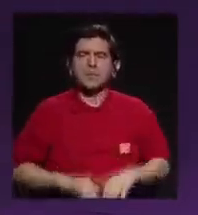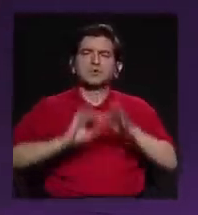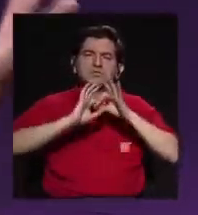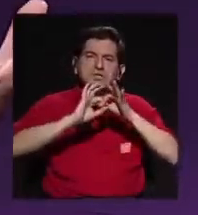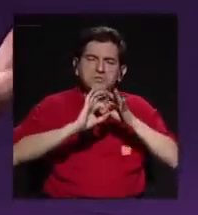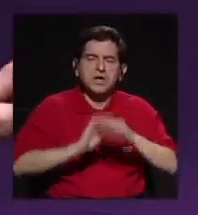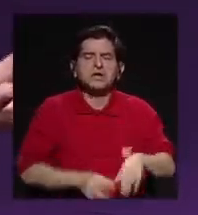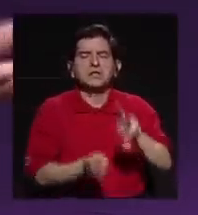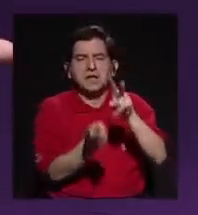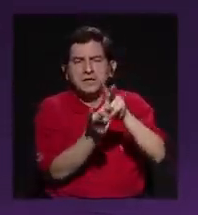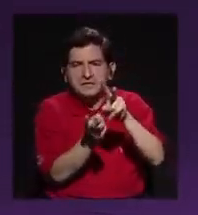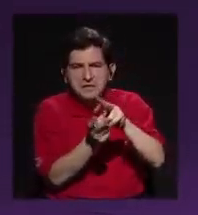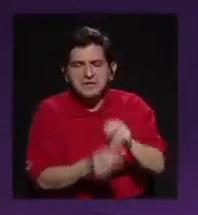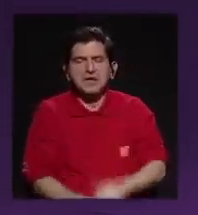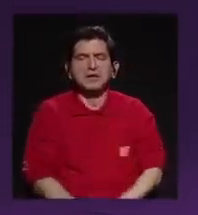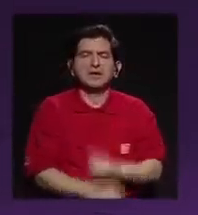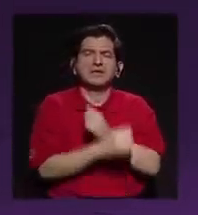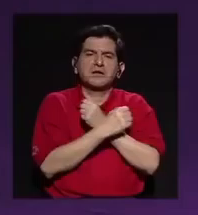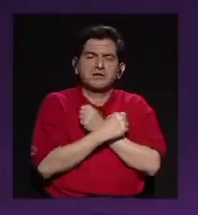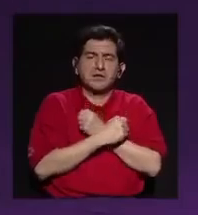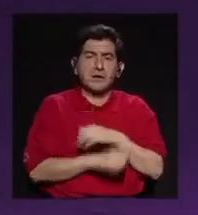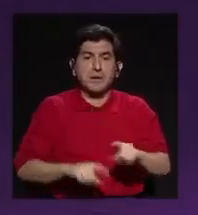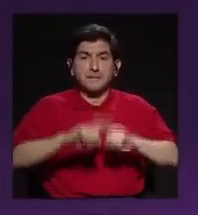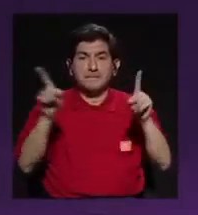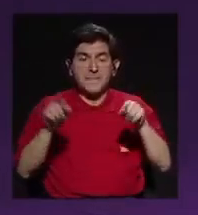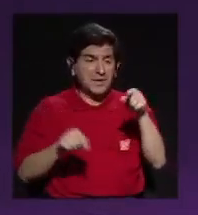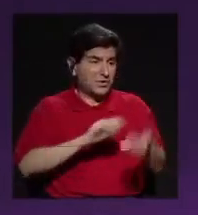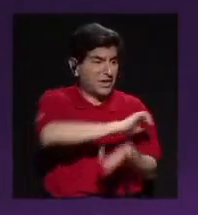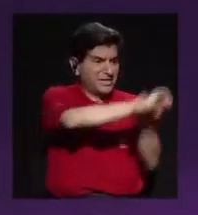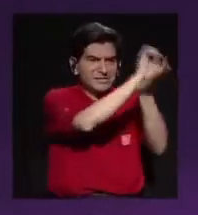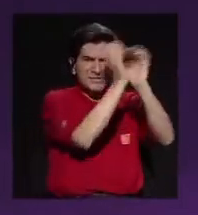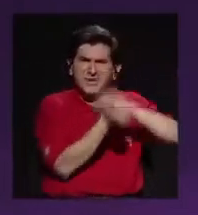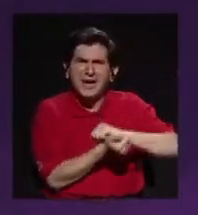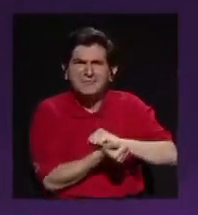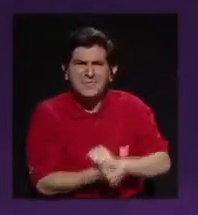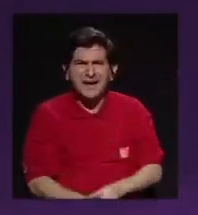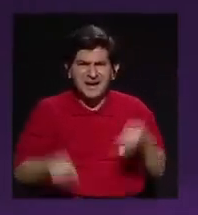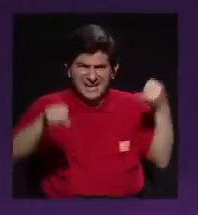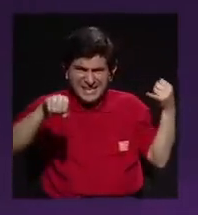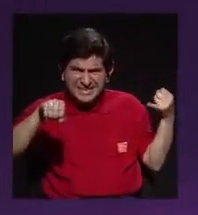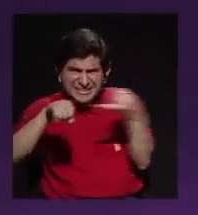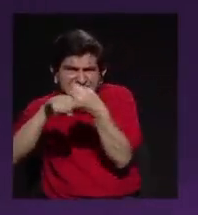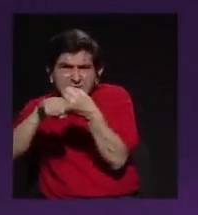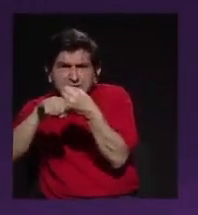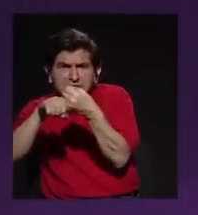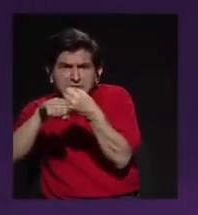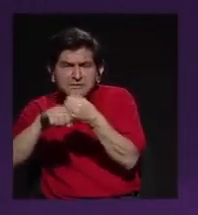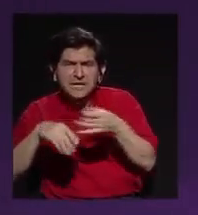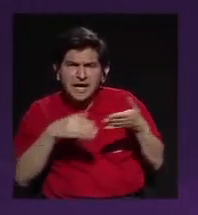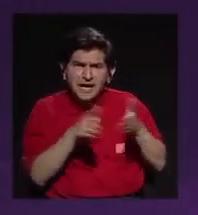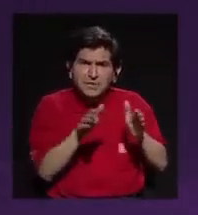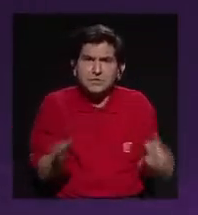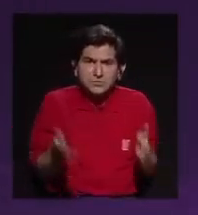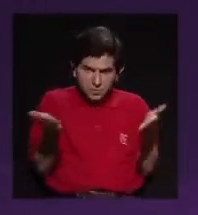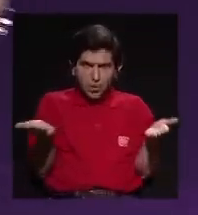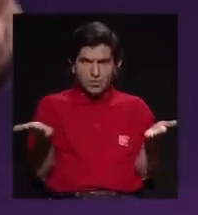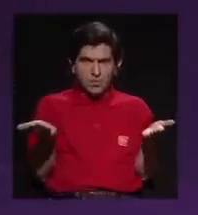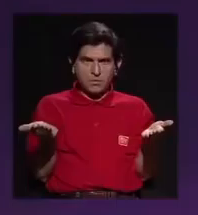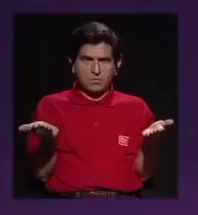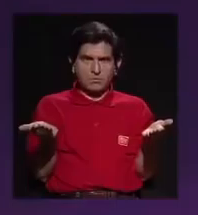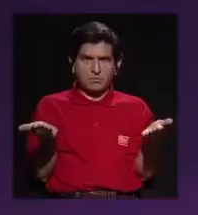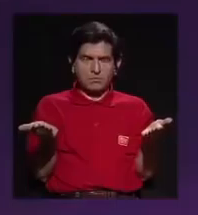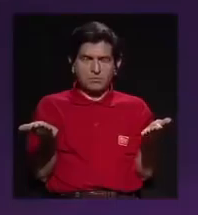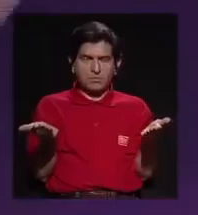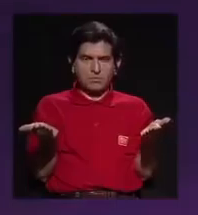sobre relaciones sexuales. Y sobre afectividad. O sea, ¿cómo brincas de eso a que van a sodomizar a tus hijos, ¿verdad? Es decir, yo creo que son